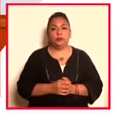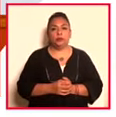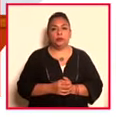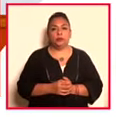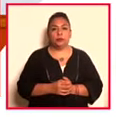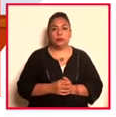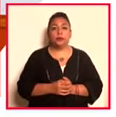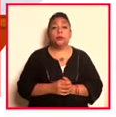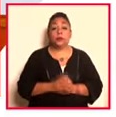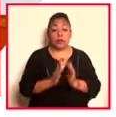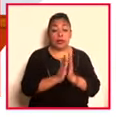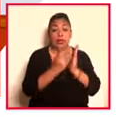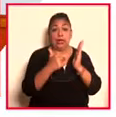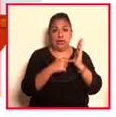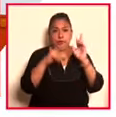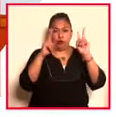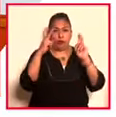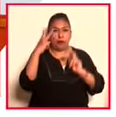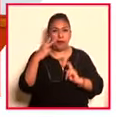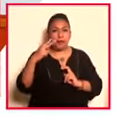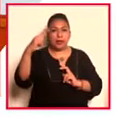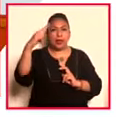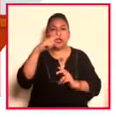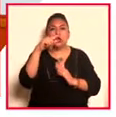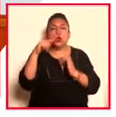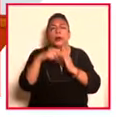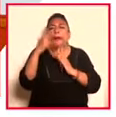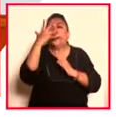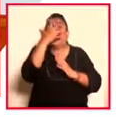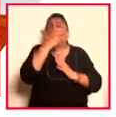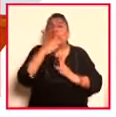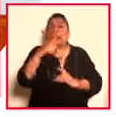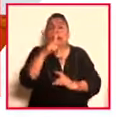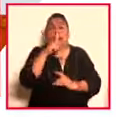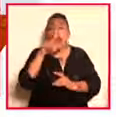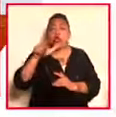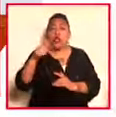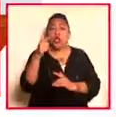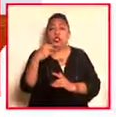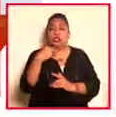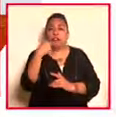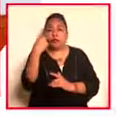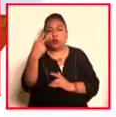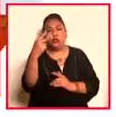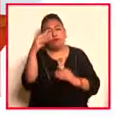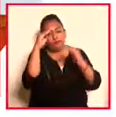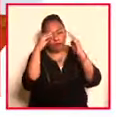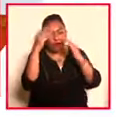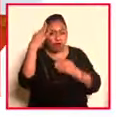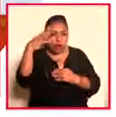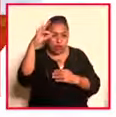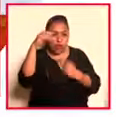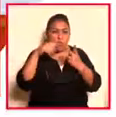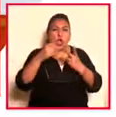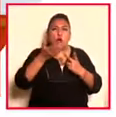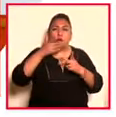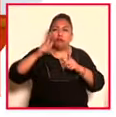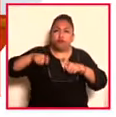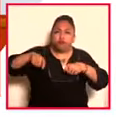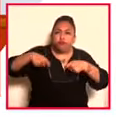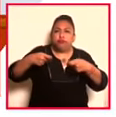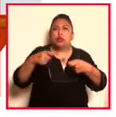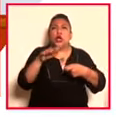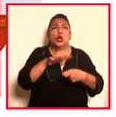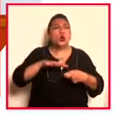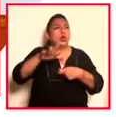En el libro Viajes al Paraíso del Silencio, 12 voces reflexionan desde filosofías, tradiciones milenarias, espacios naturales